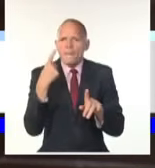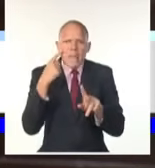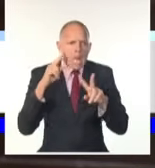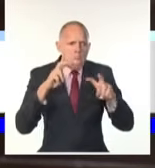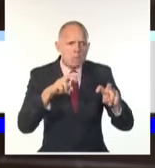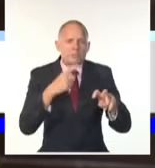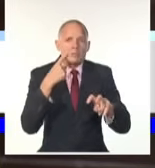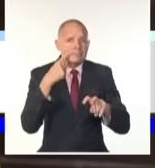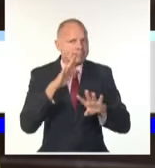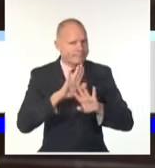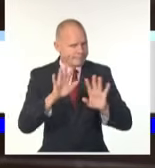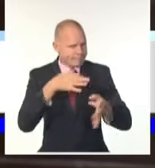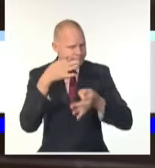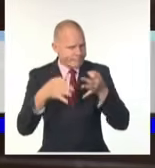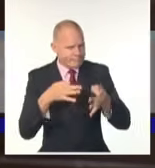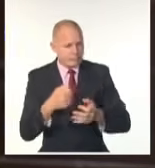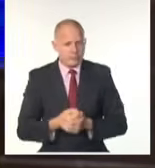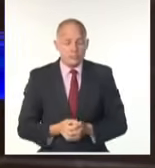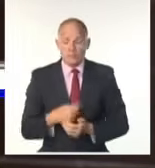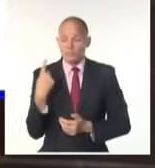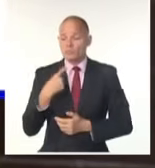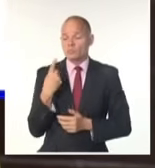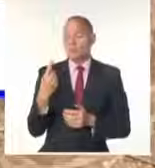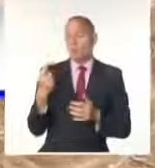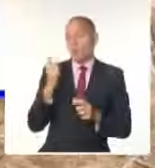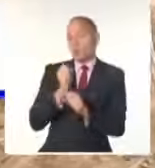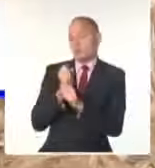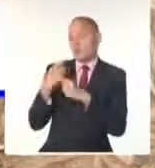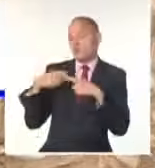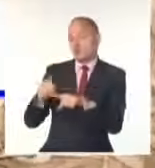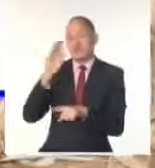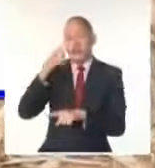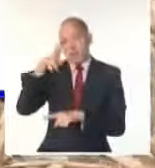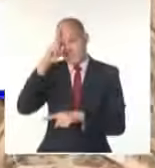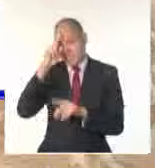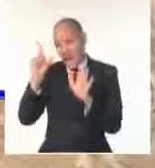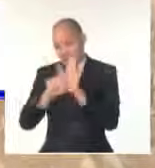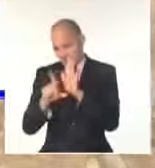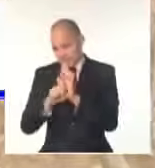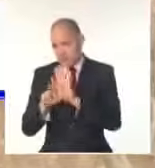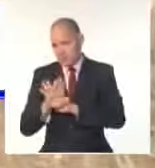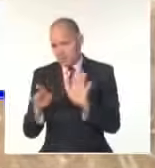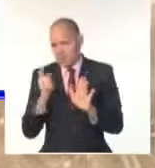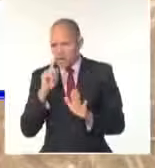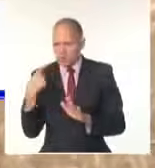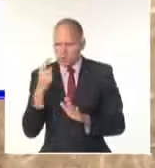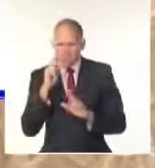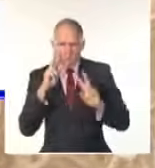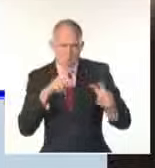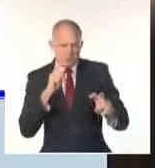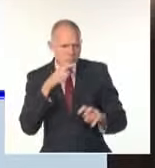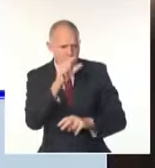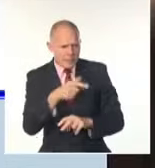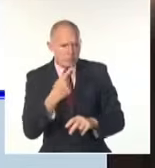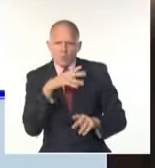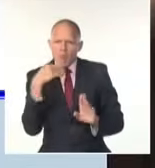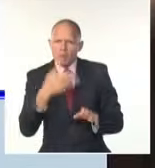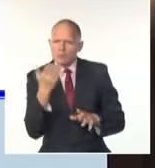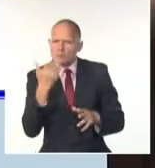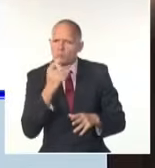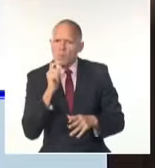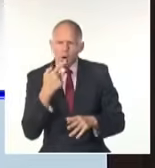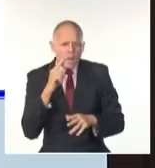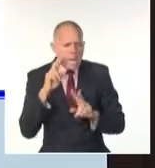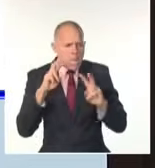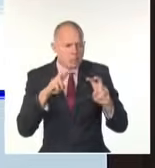De conjunto con el Instituto de Medicina Legal y la Criminalística logramos la identificación de este ciudadano. Se establece durante